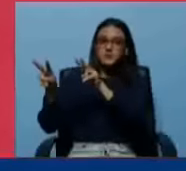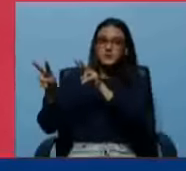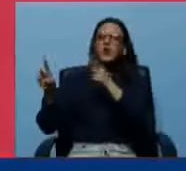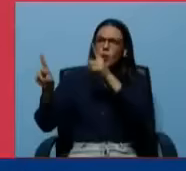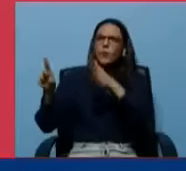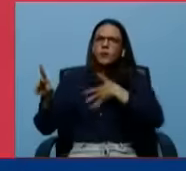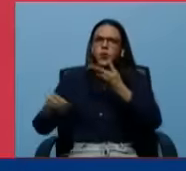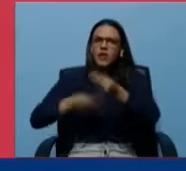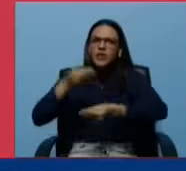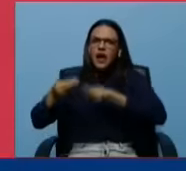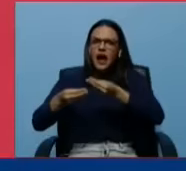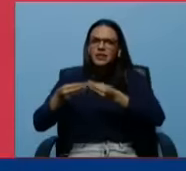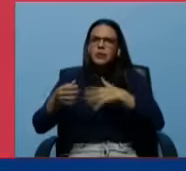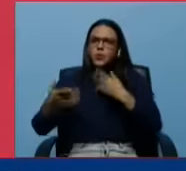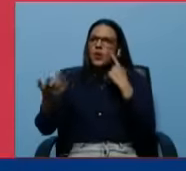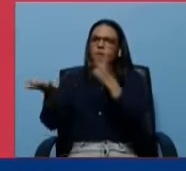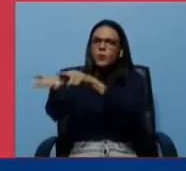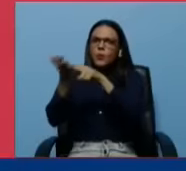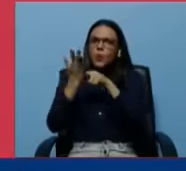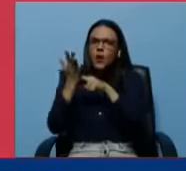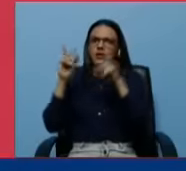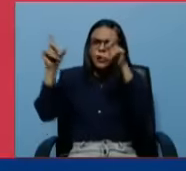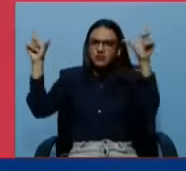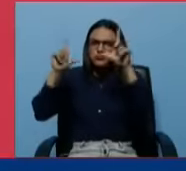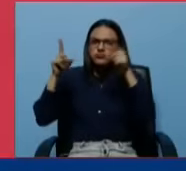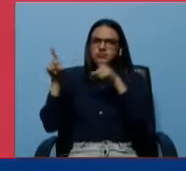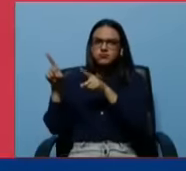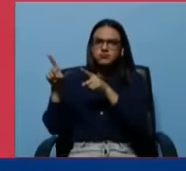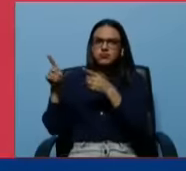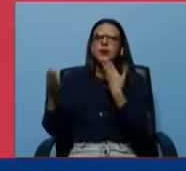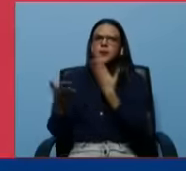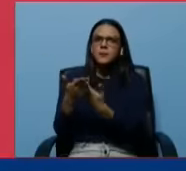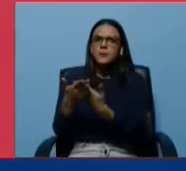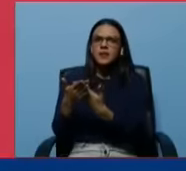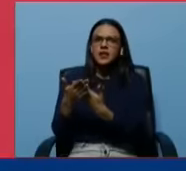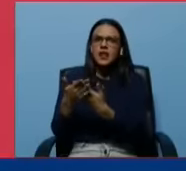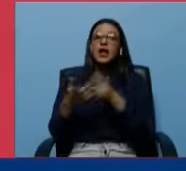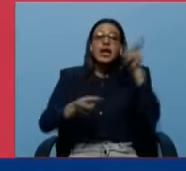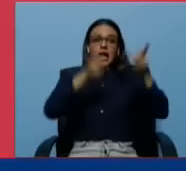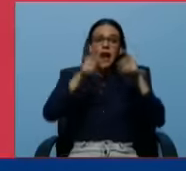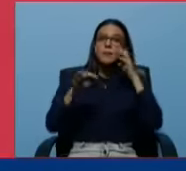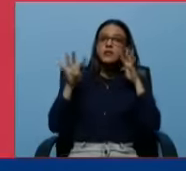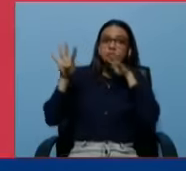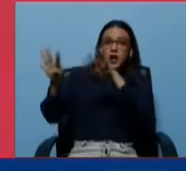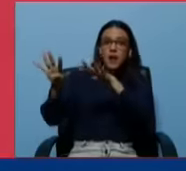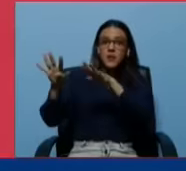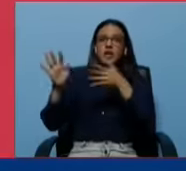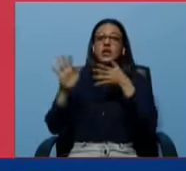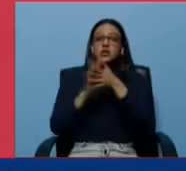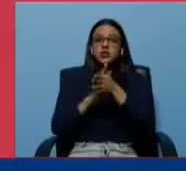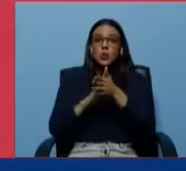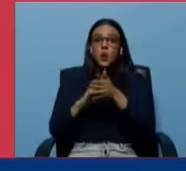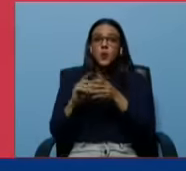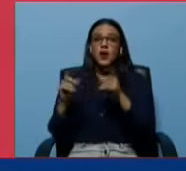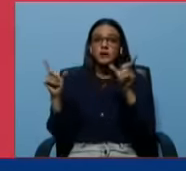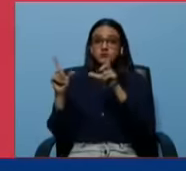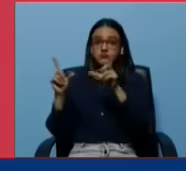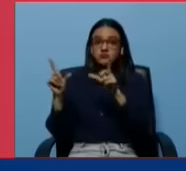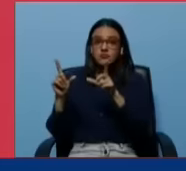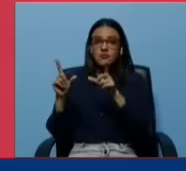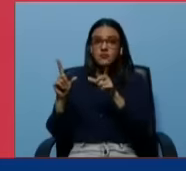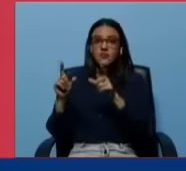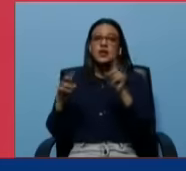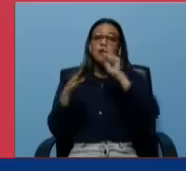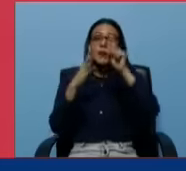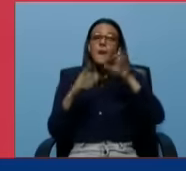puede expresarse en la pantalla general. Para quienes nos ven a través de Telesur, los